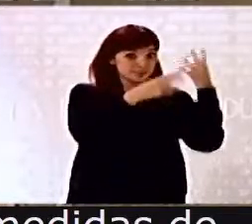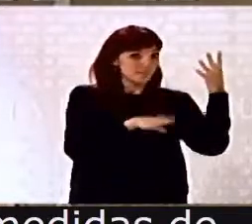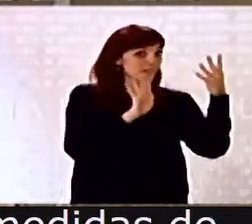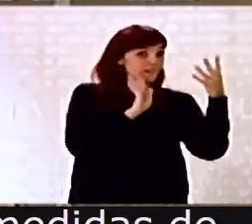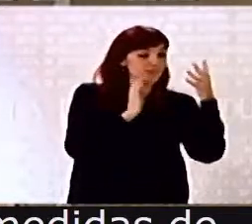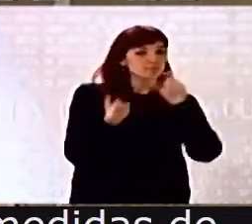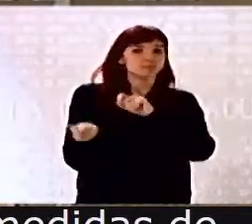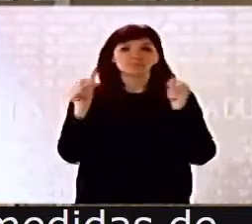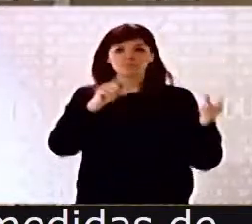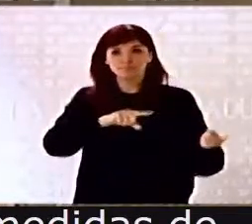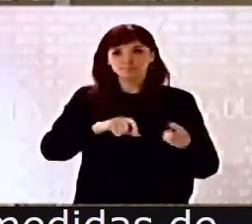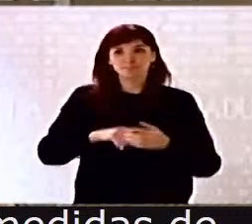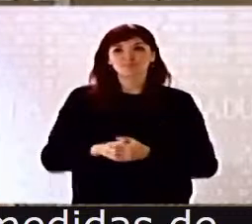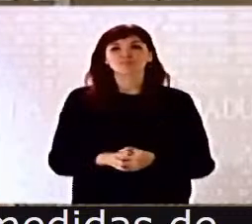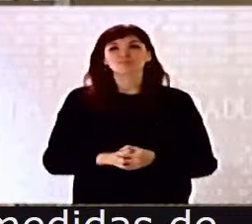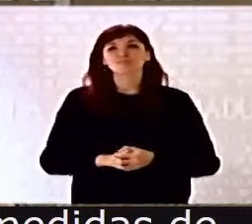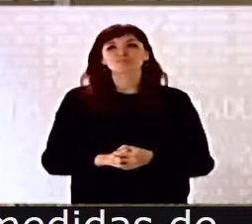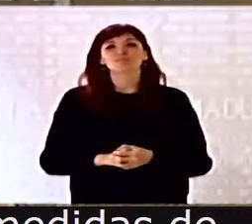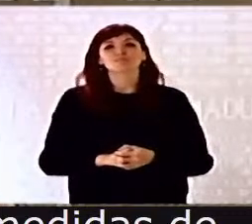anteriores.